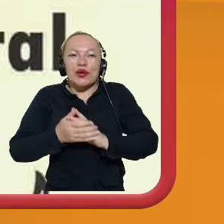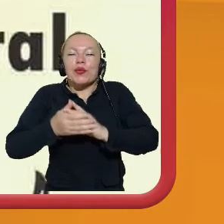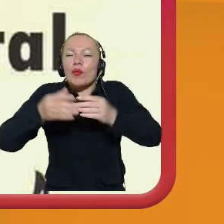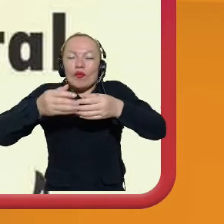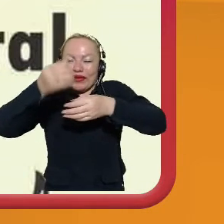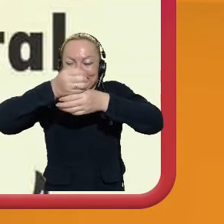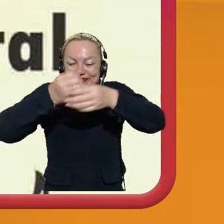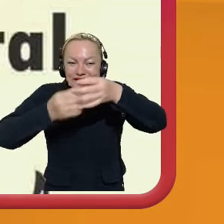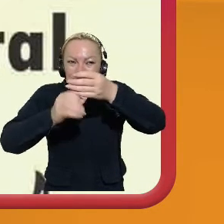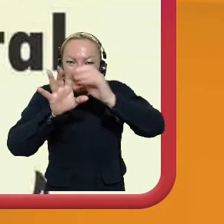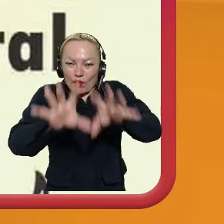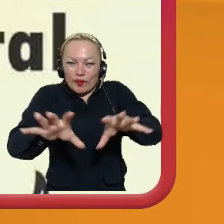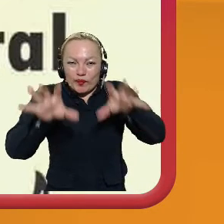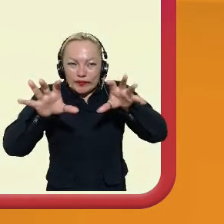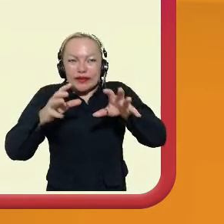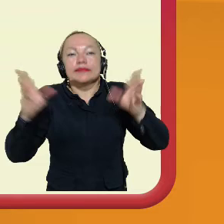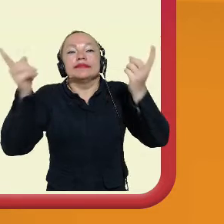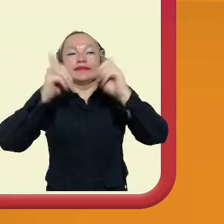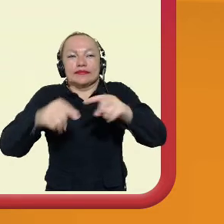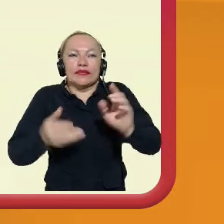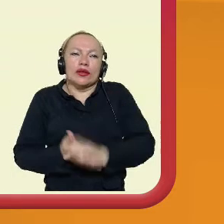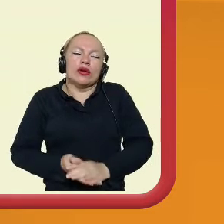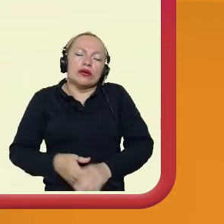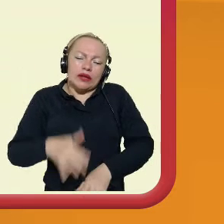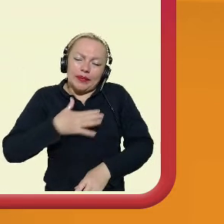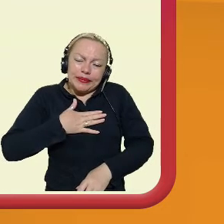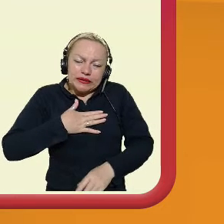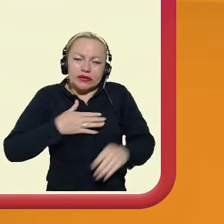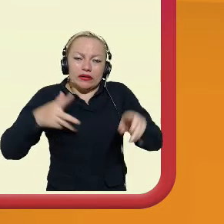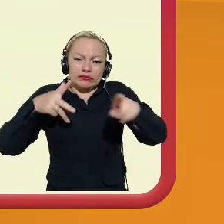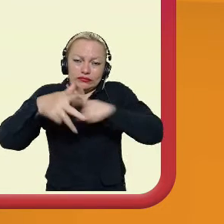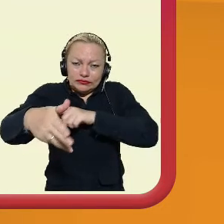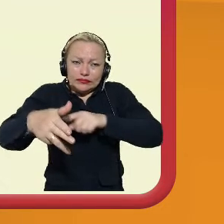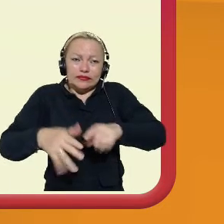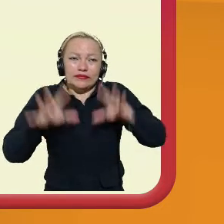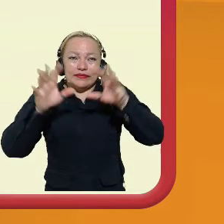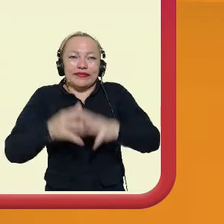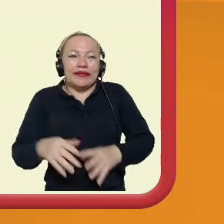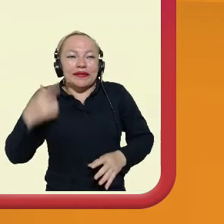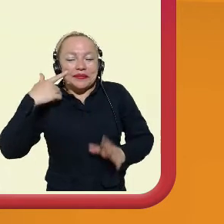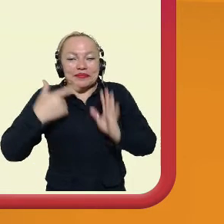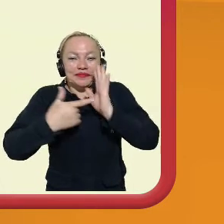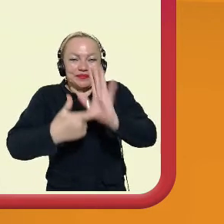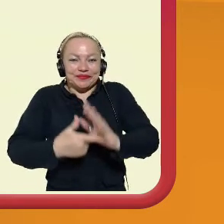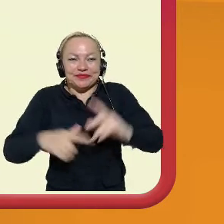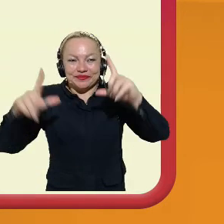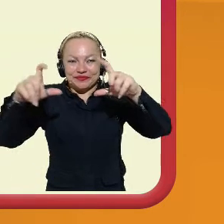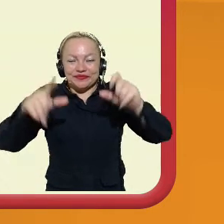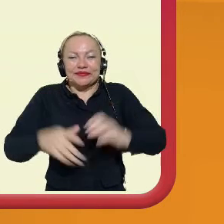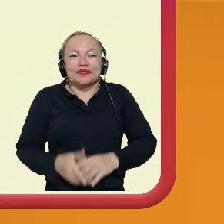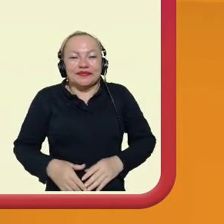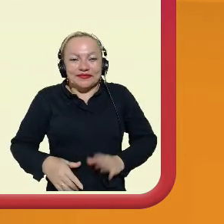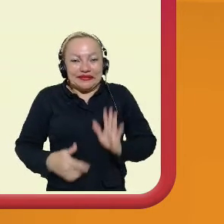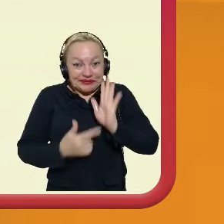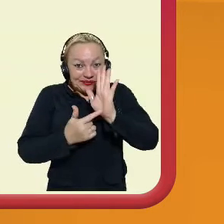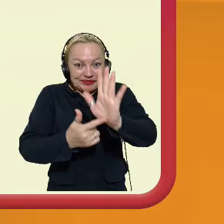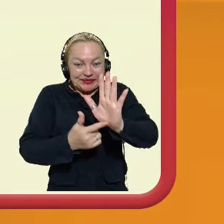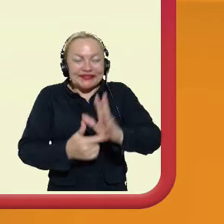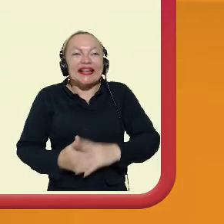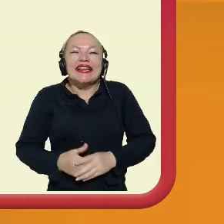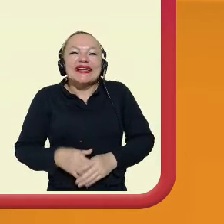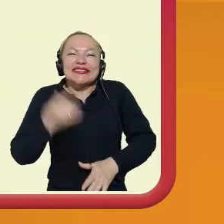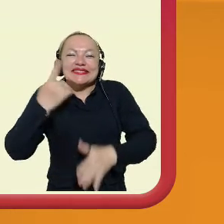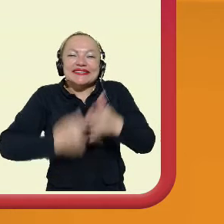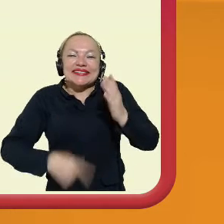vertebral, sí, entonces también es malo cortarla. Aparece una imagen, ¿sí? Que es esta, que es